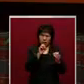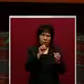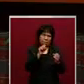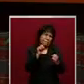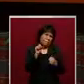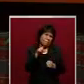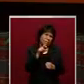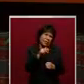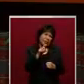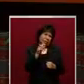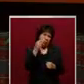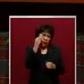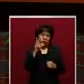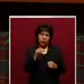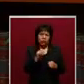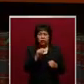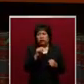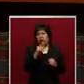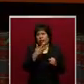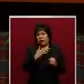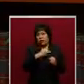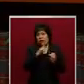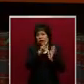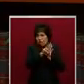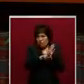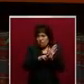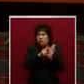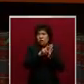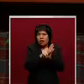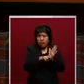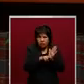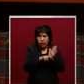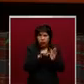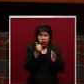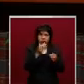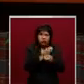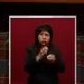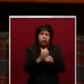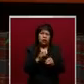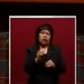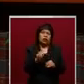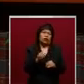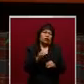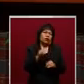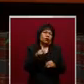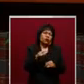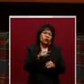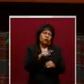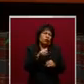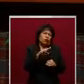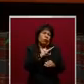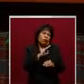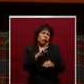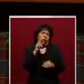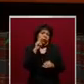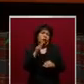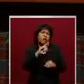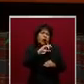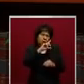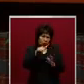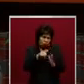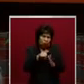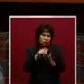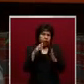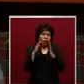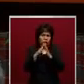materiales, videos y otro tipo de recursos que en cualquier momento se pueda acceder a ellos.